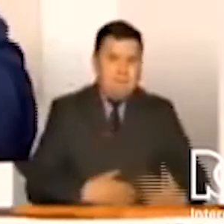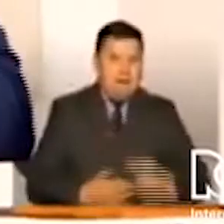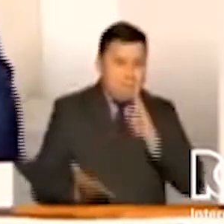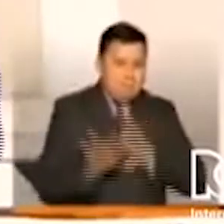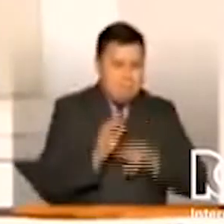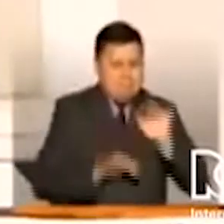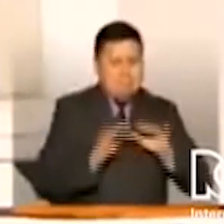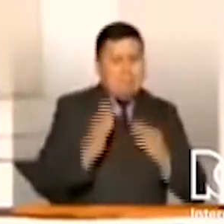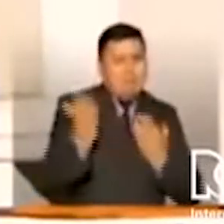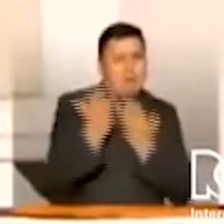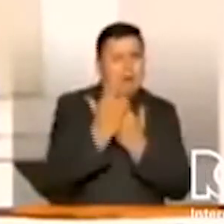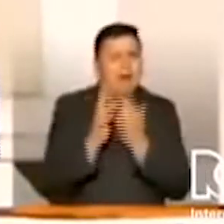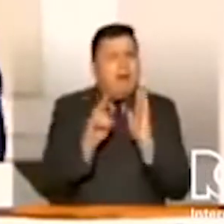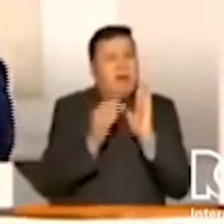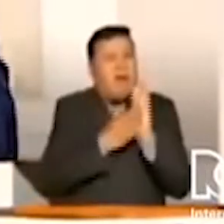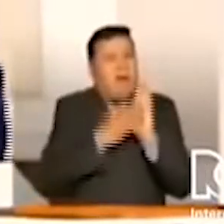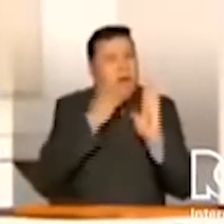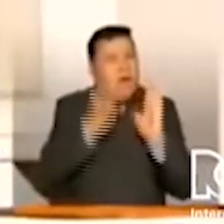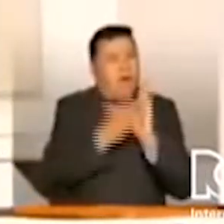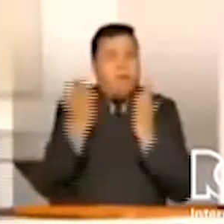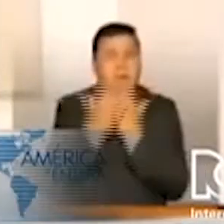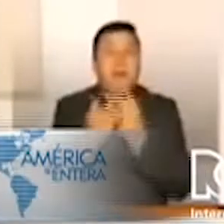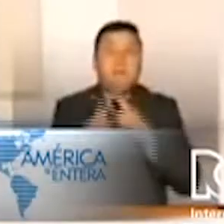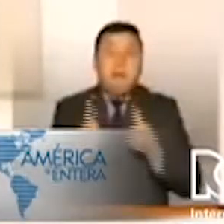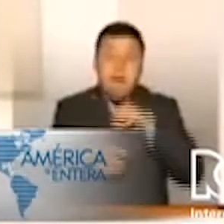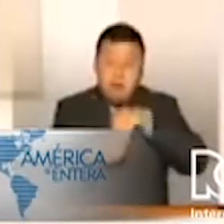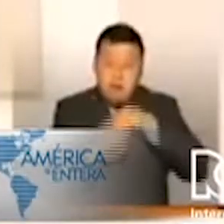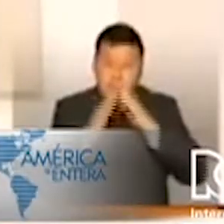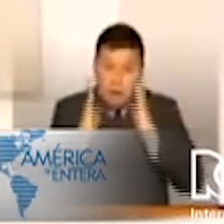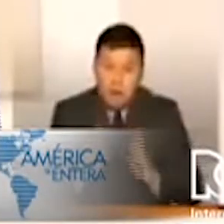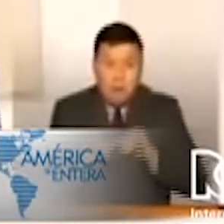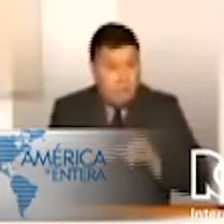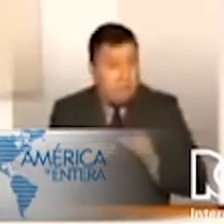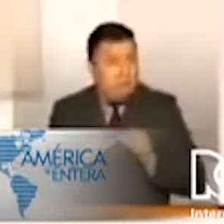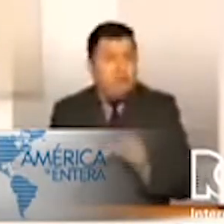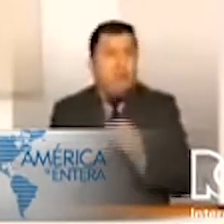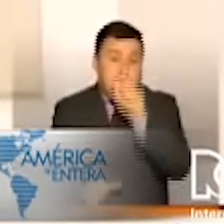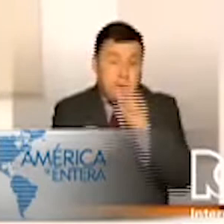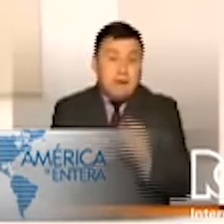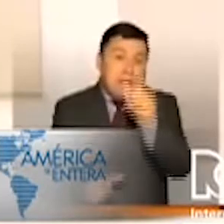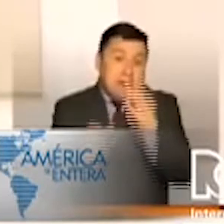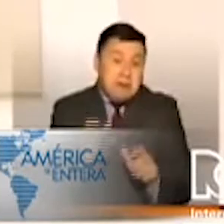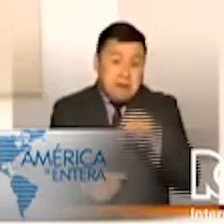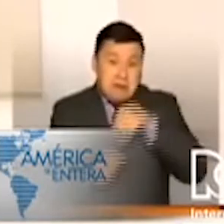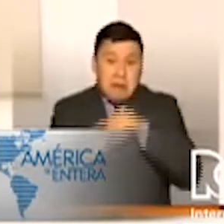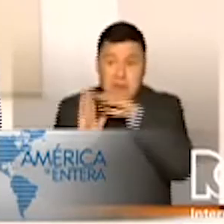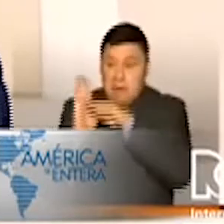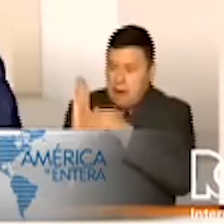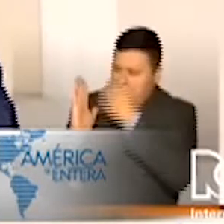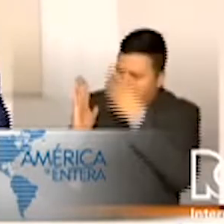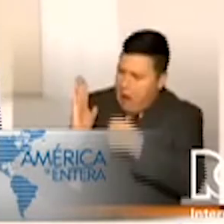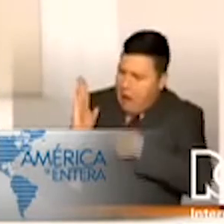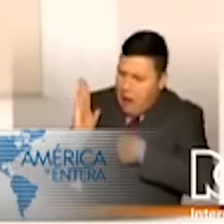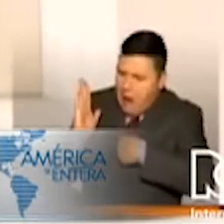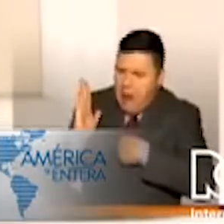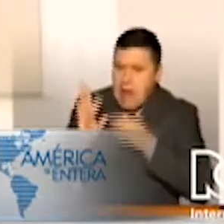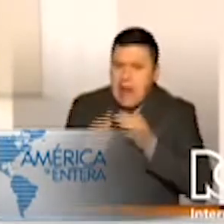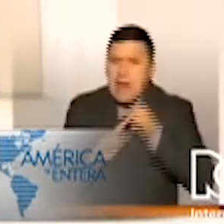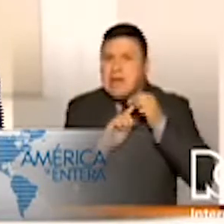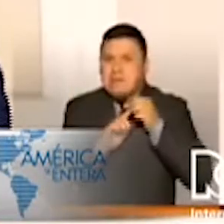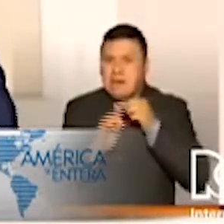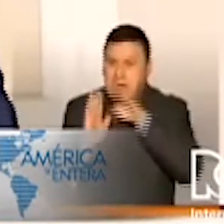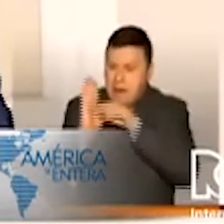concepto de aislamiento preventivo se mantiene y quiere decir que las personas que están dentro del régimen de excepciones